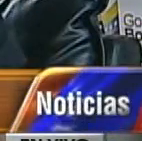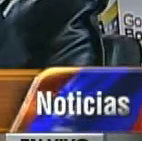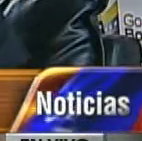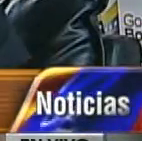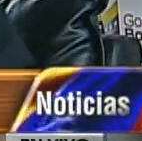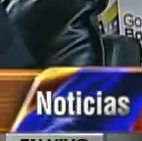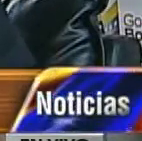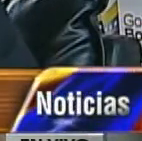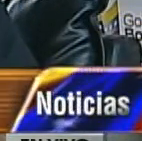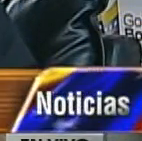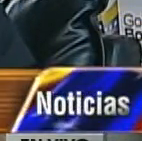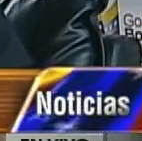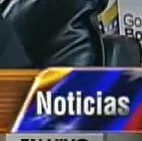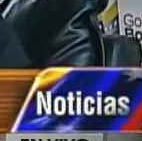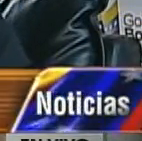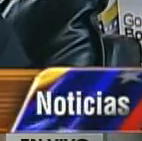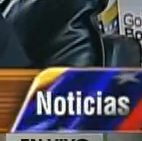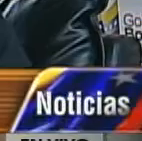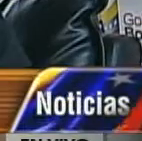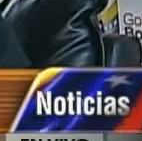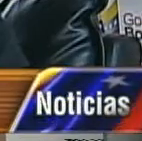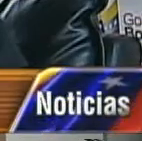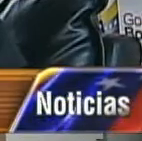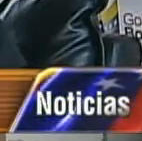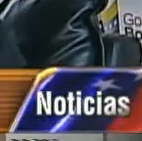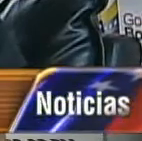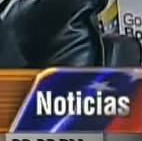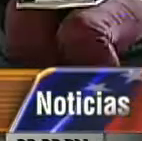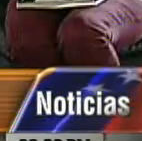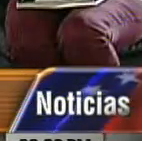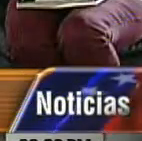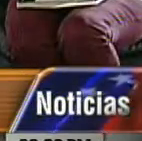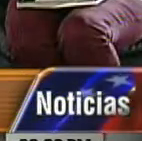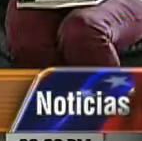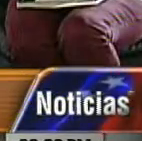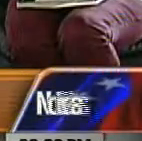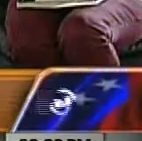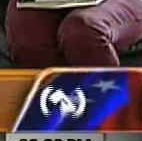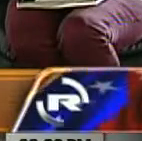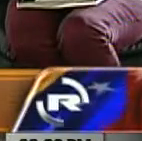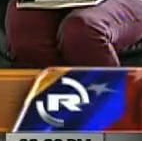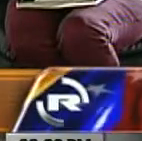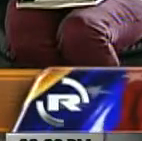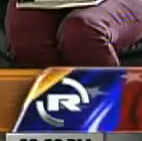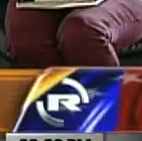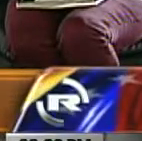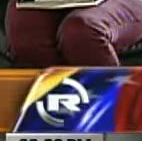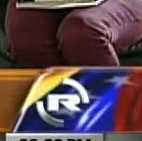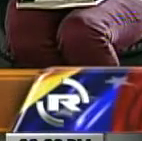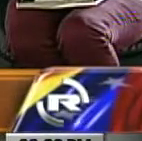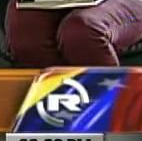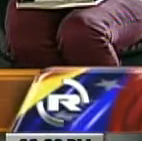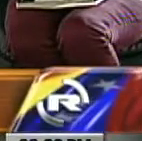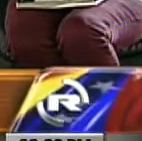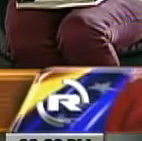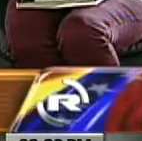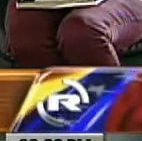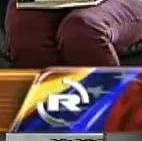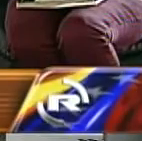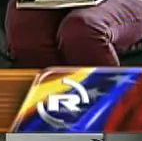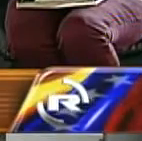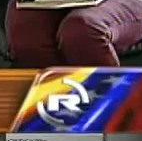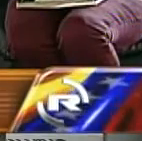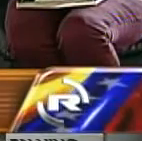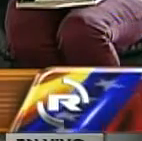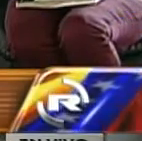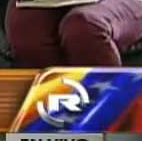nuestros descendientes afro. Un reconocimiento que además han hecho los invitados internacionales presentes en esta 13ª edición de este Congreso